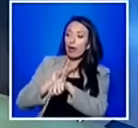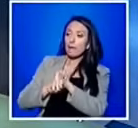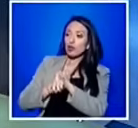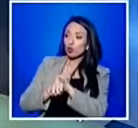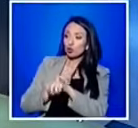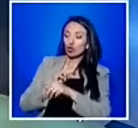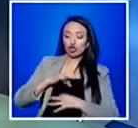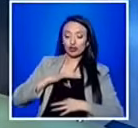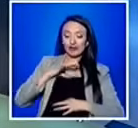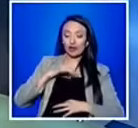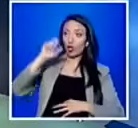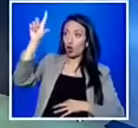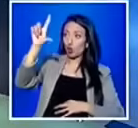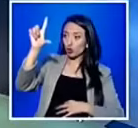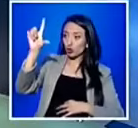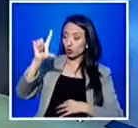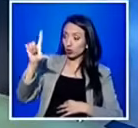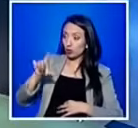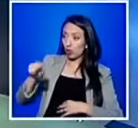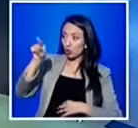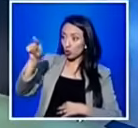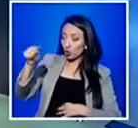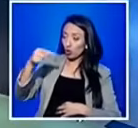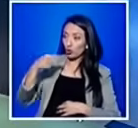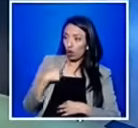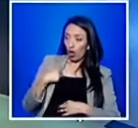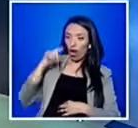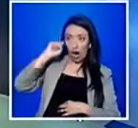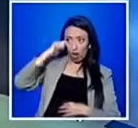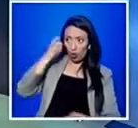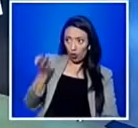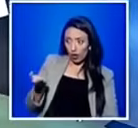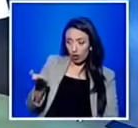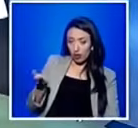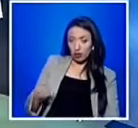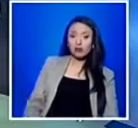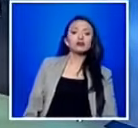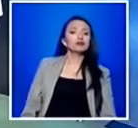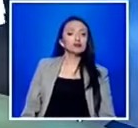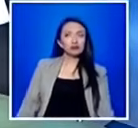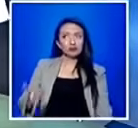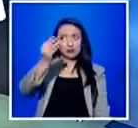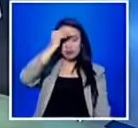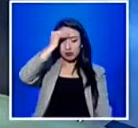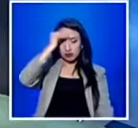los lunes. Sí, creo que tanto a ti como a mí era algo que nos así quedó, nos criaron, así que nos enseñaron, quedó